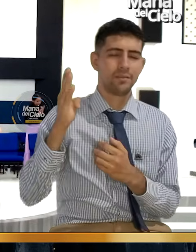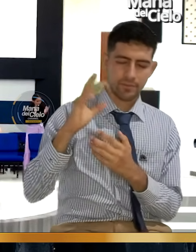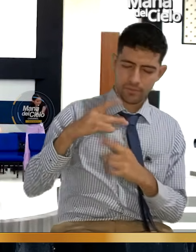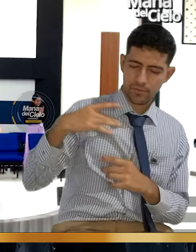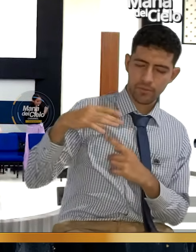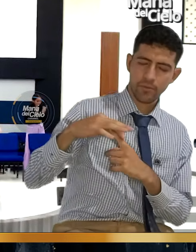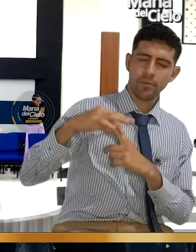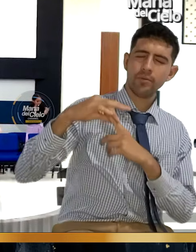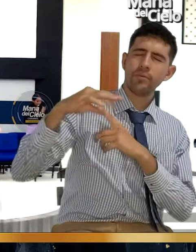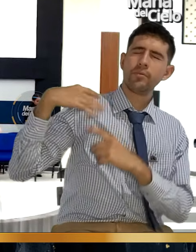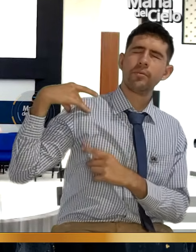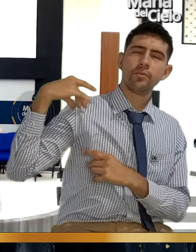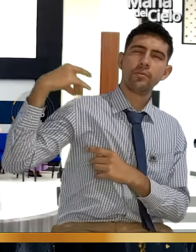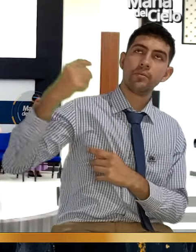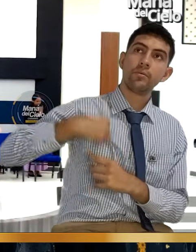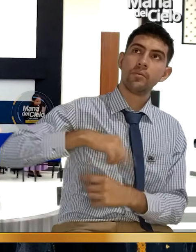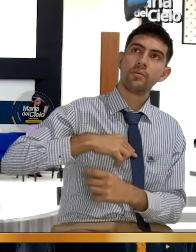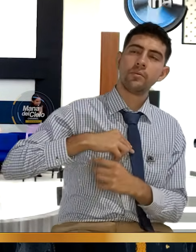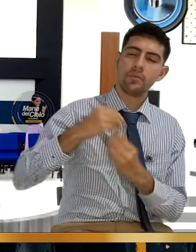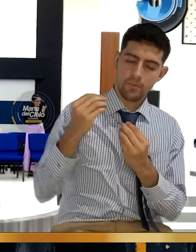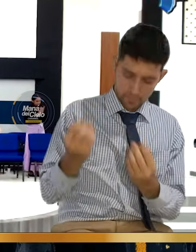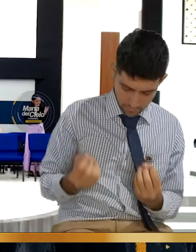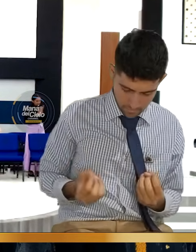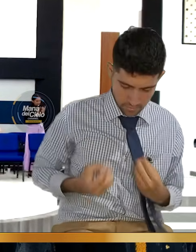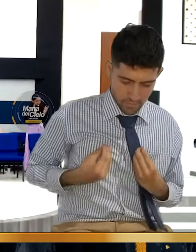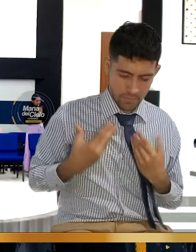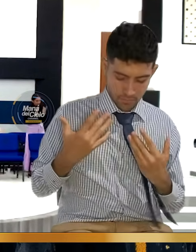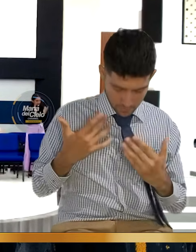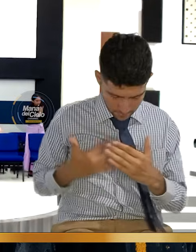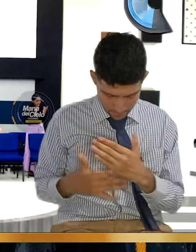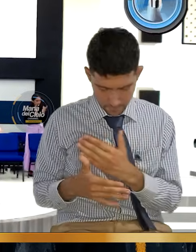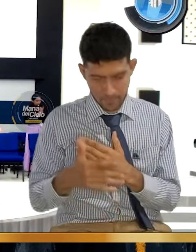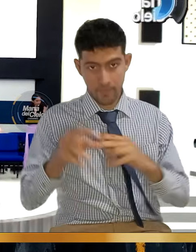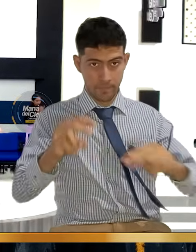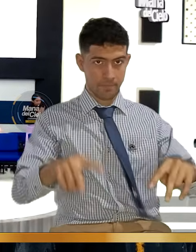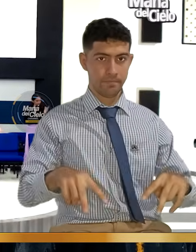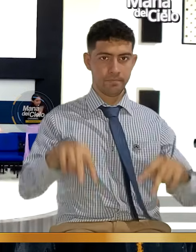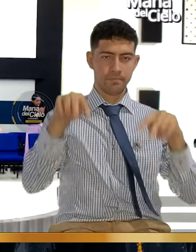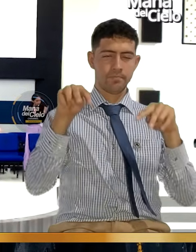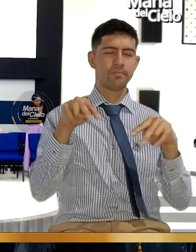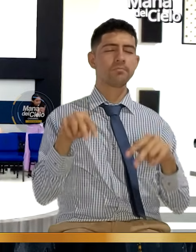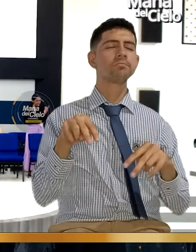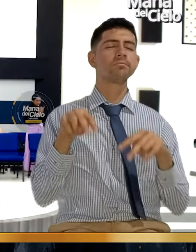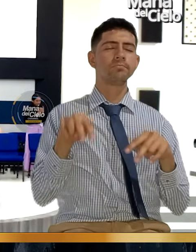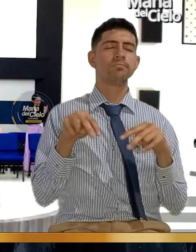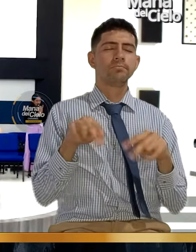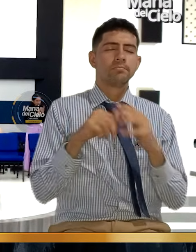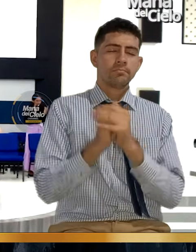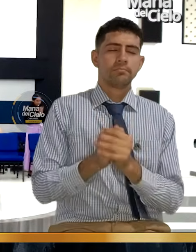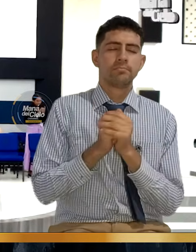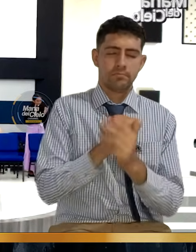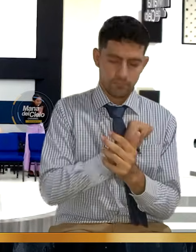por favor, a entenderla, a ponerla por obra. Señor, ayúdanos a ser una iglesia que lea la